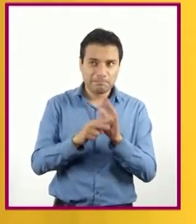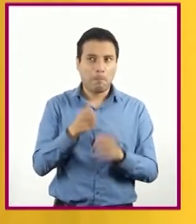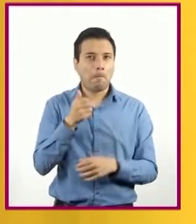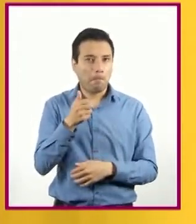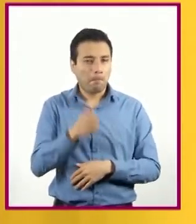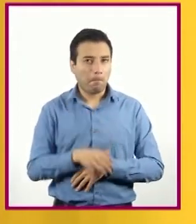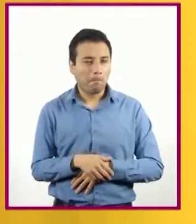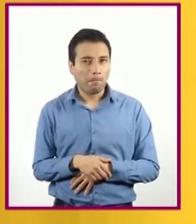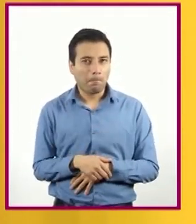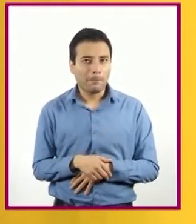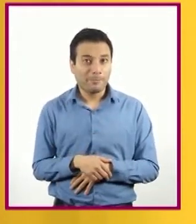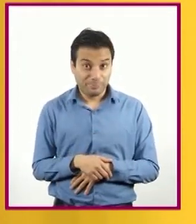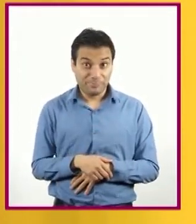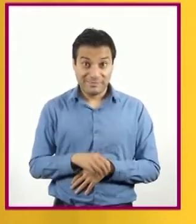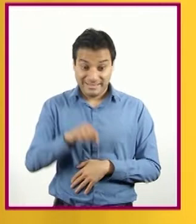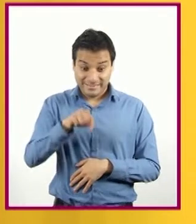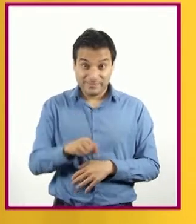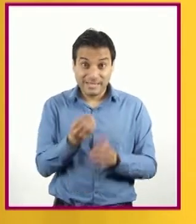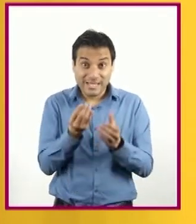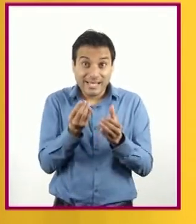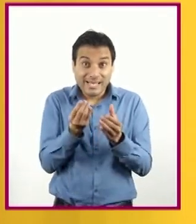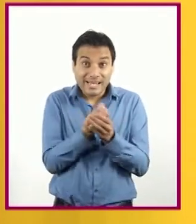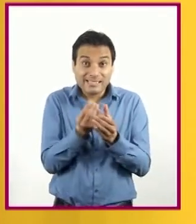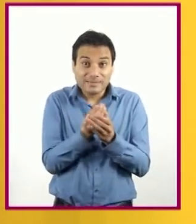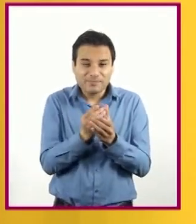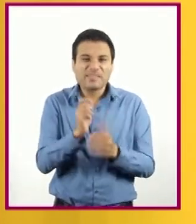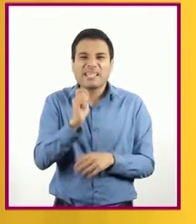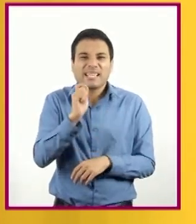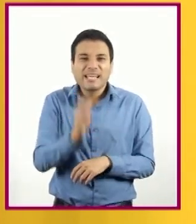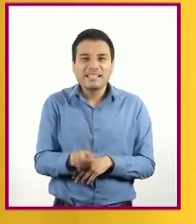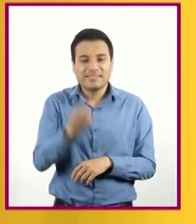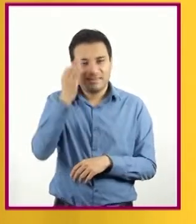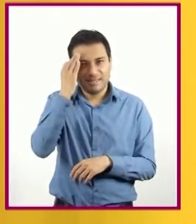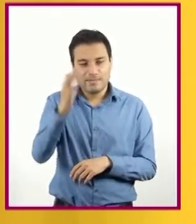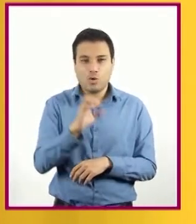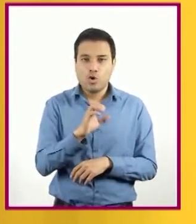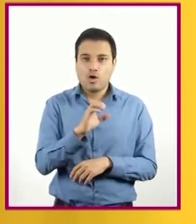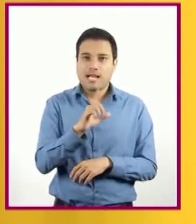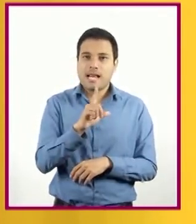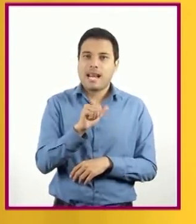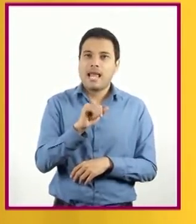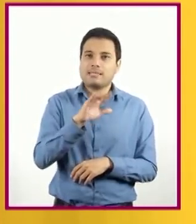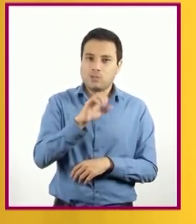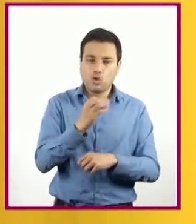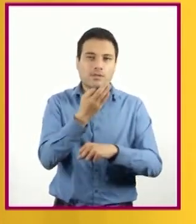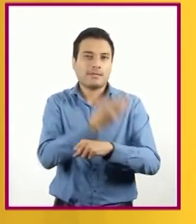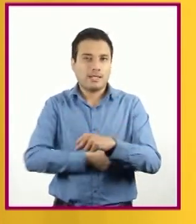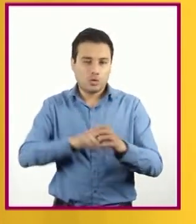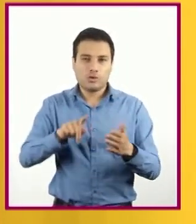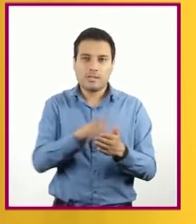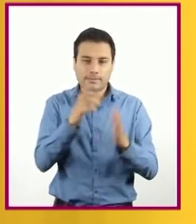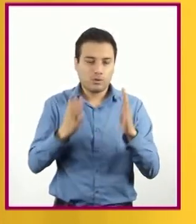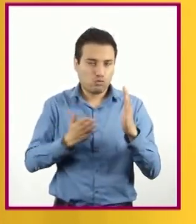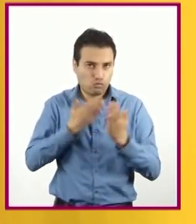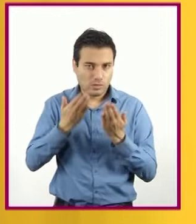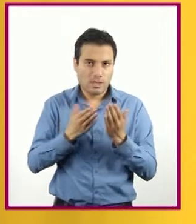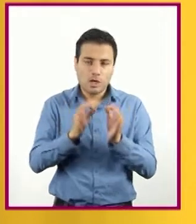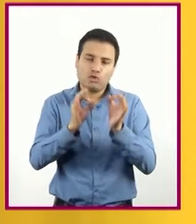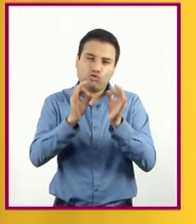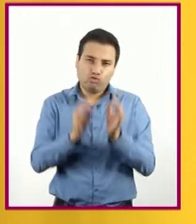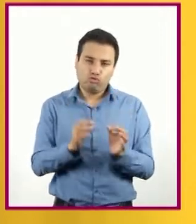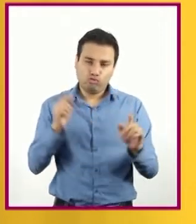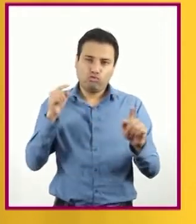darse cuenta que esta sesión es un repaso del periodo clásico tardío y, en específico, de la cultura maya, por ser